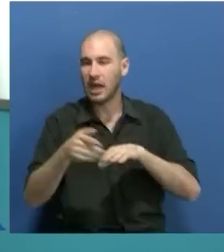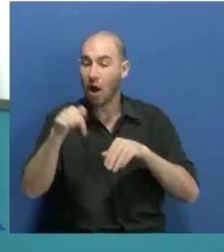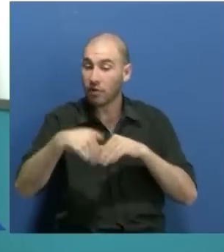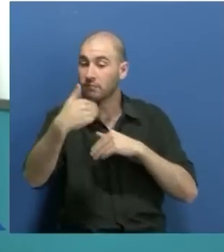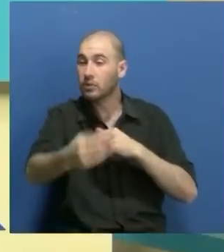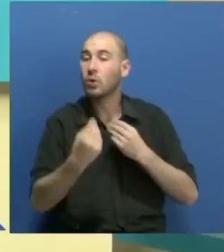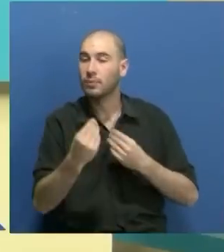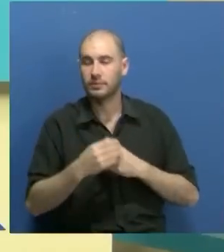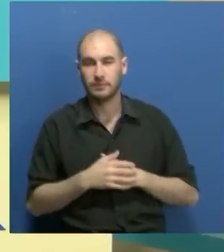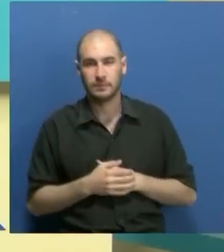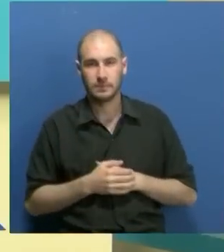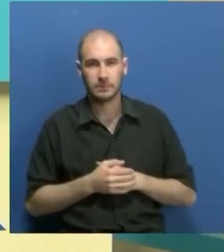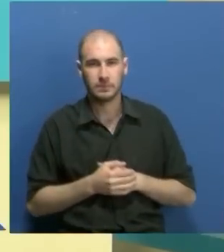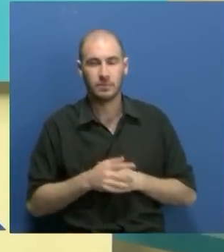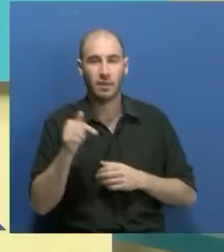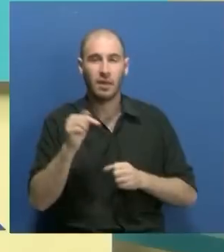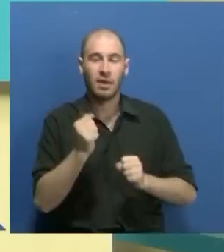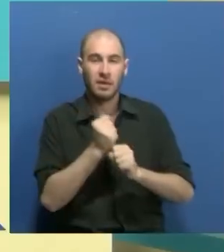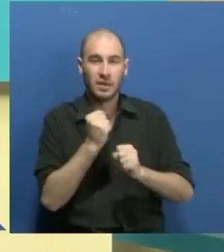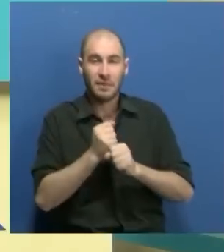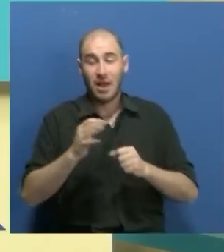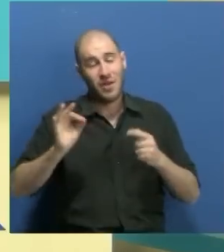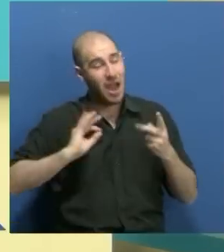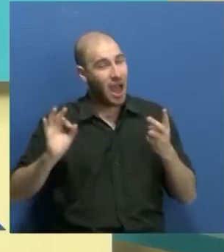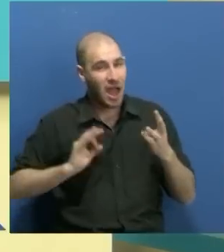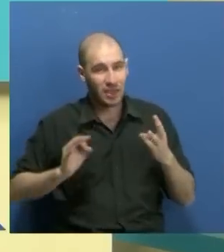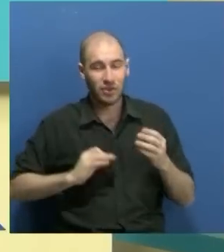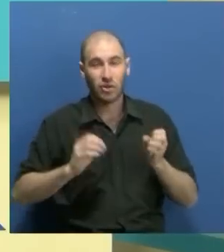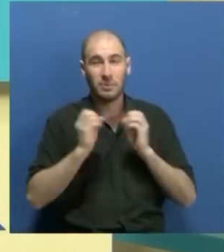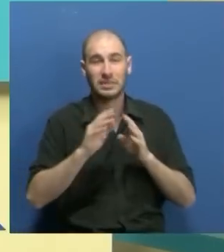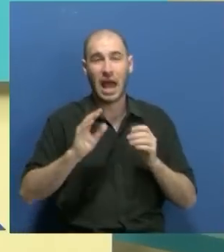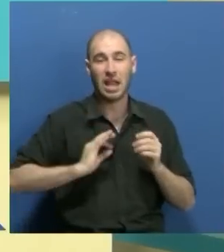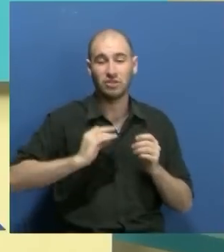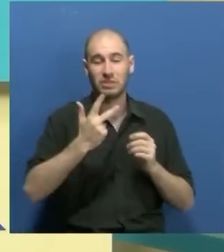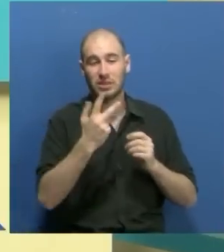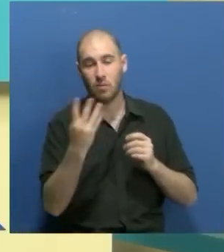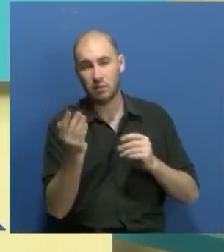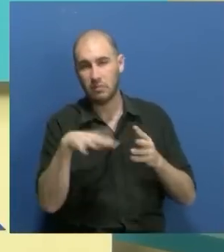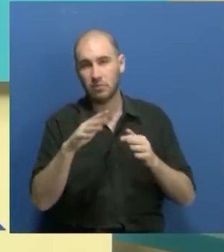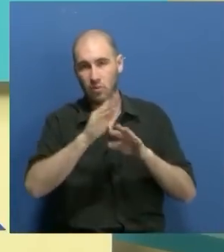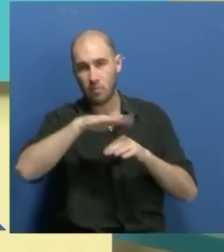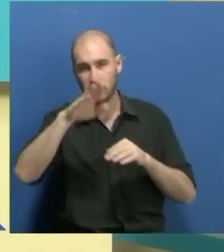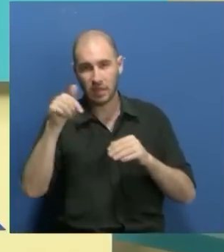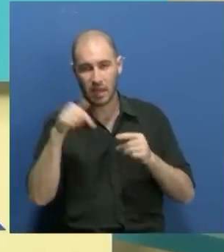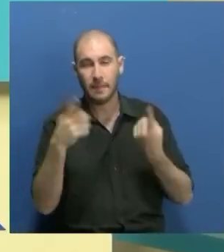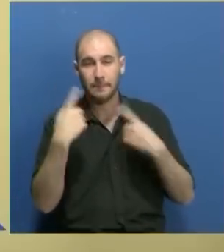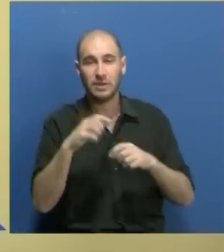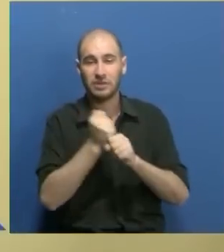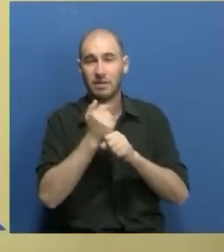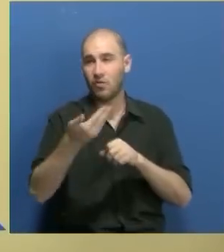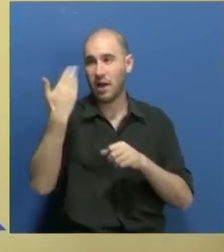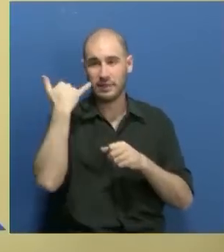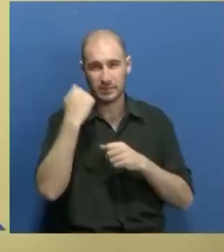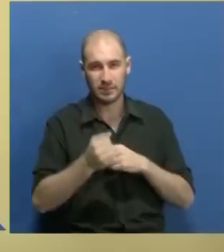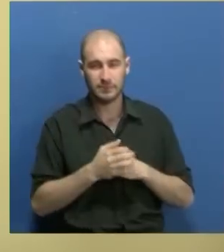sigue? Este es un trabajo de años, o sea, empezamos hace 3-4 en este sector de la cordillera, pero ya teníamos trabajos anteriores,